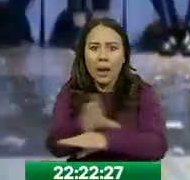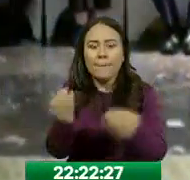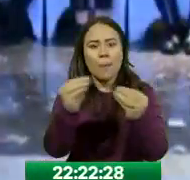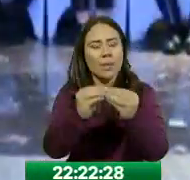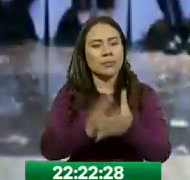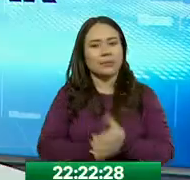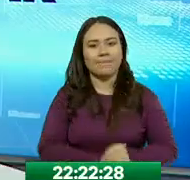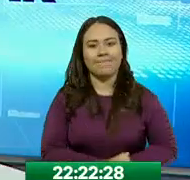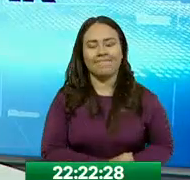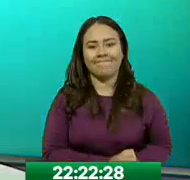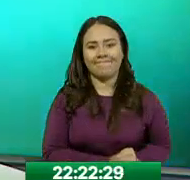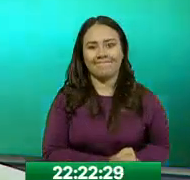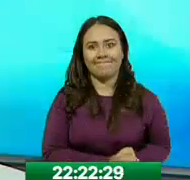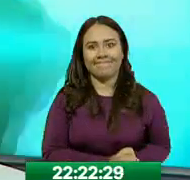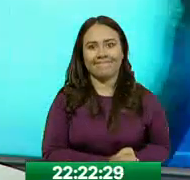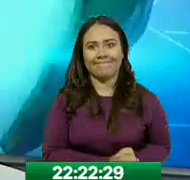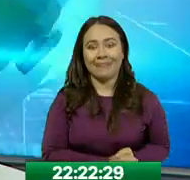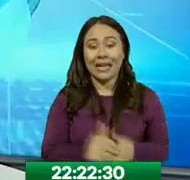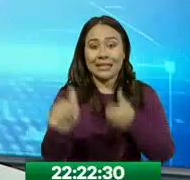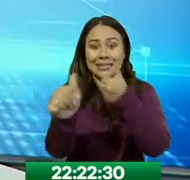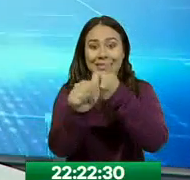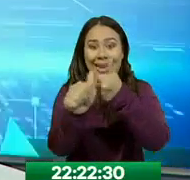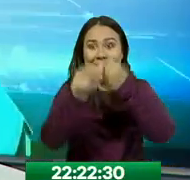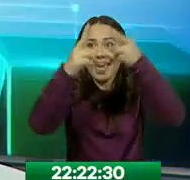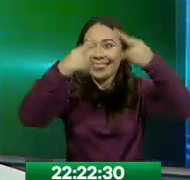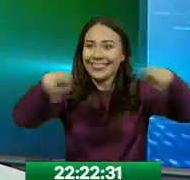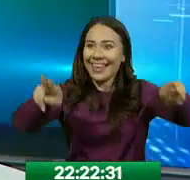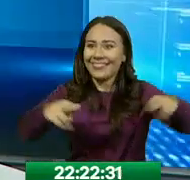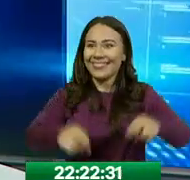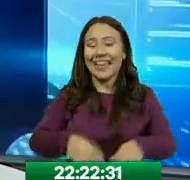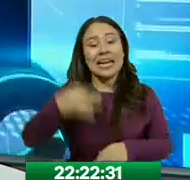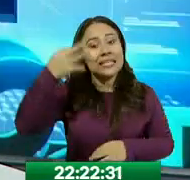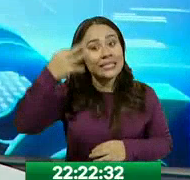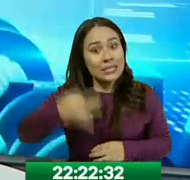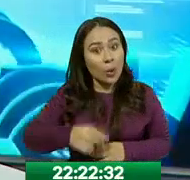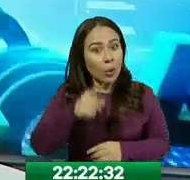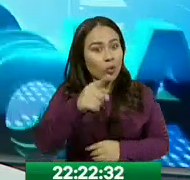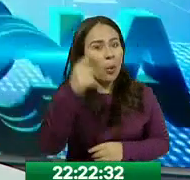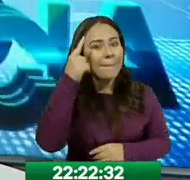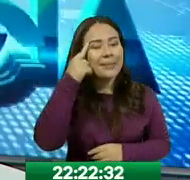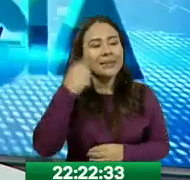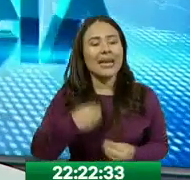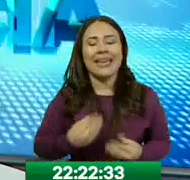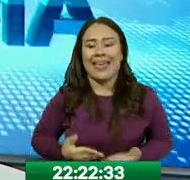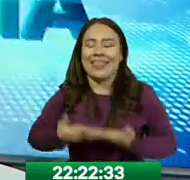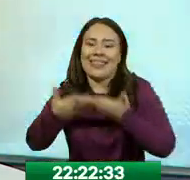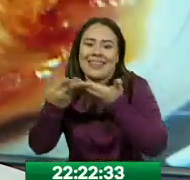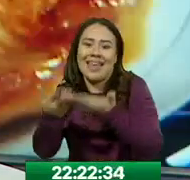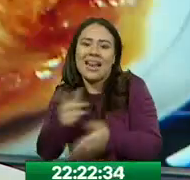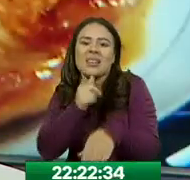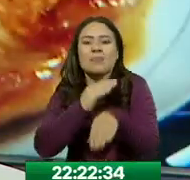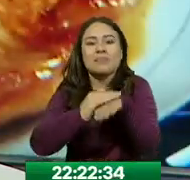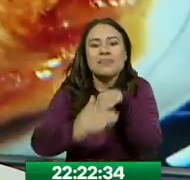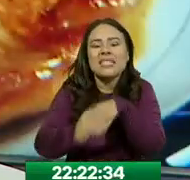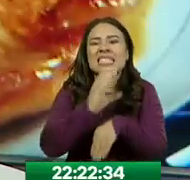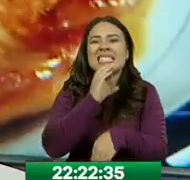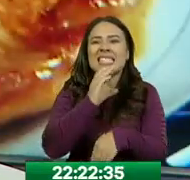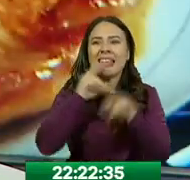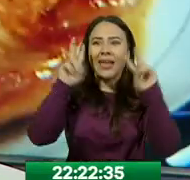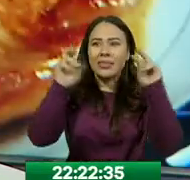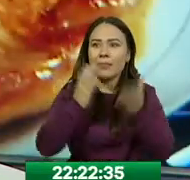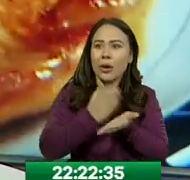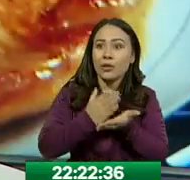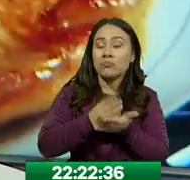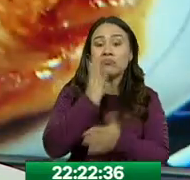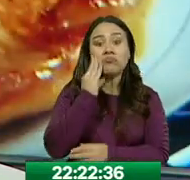Basante. Se acerca la Navidad y de seguro ya están pensando qué brindar a los invitados. Expertos en